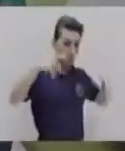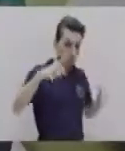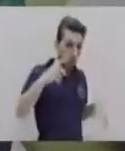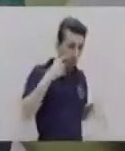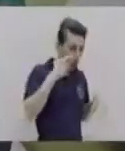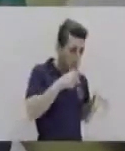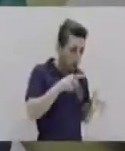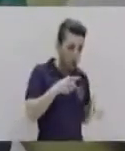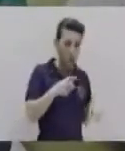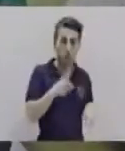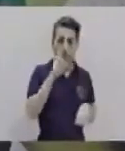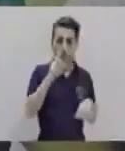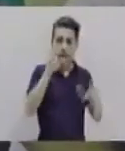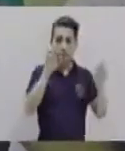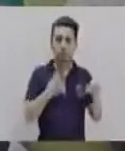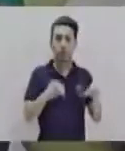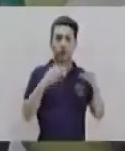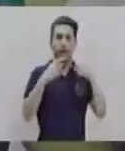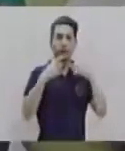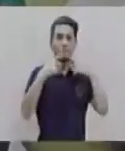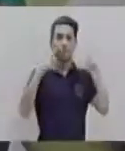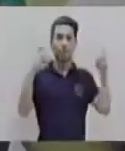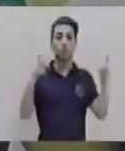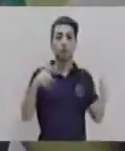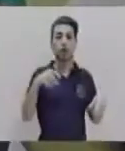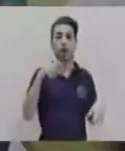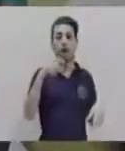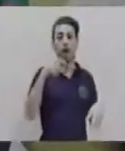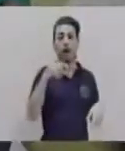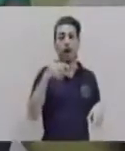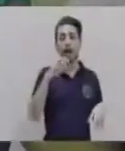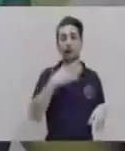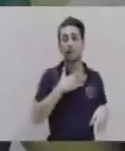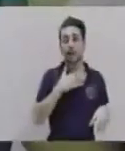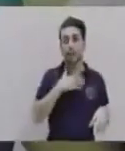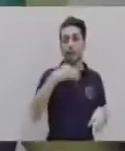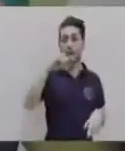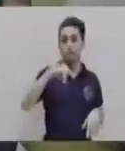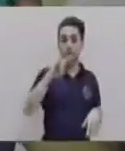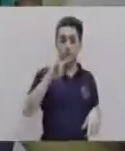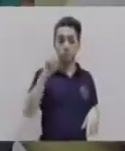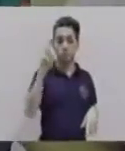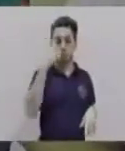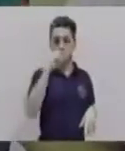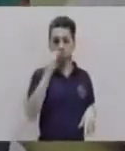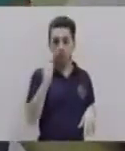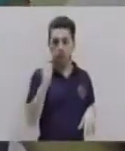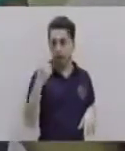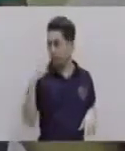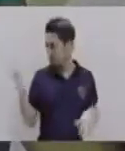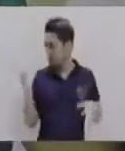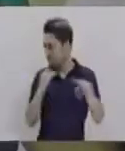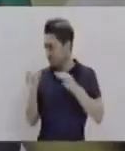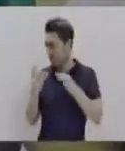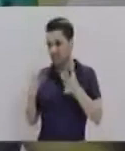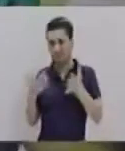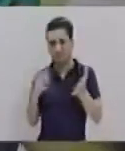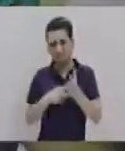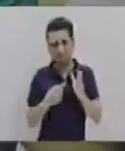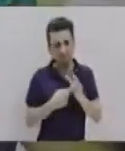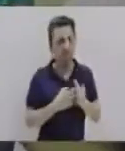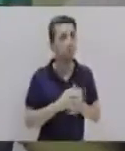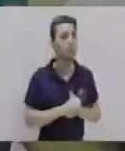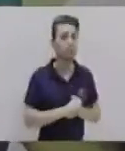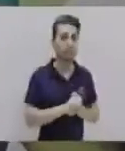escuchado un famoso efecto que se llama el efecto Mozart. No, pero podrían explicarnos y contarnos un poco más sobre él. Muy